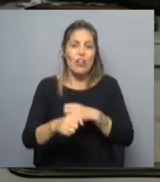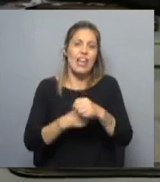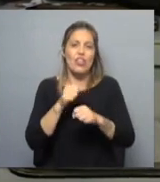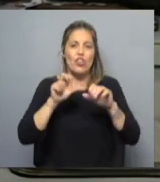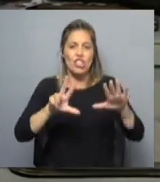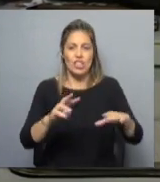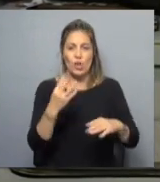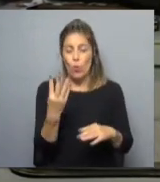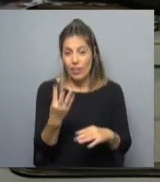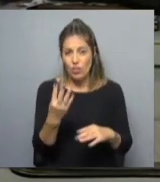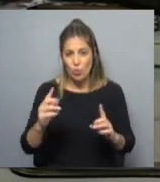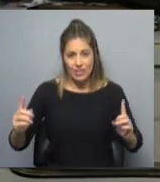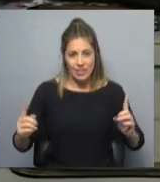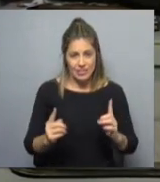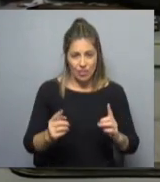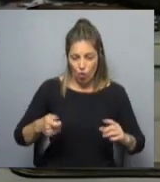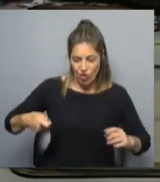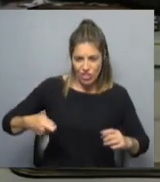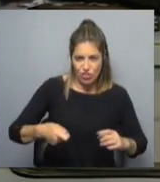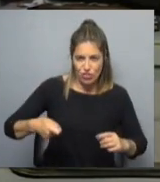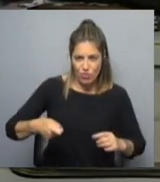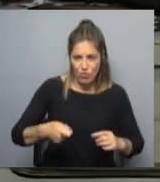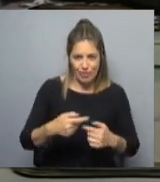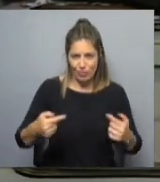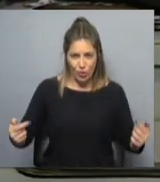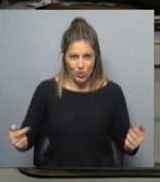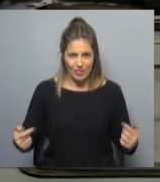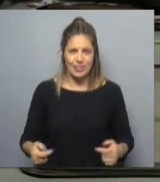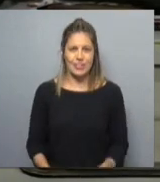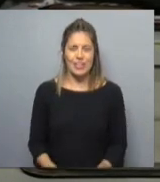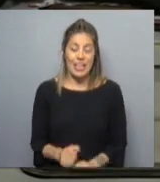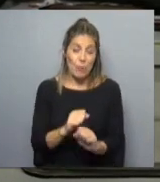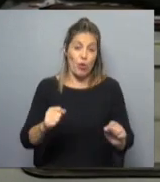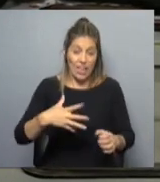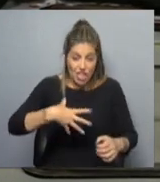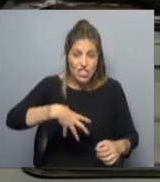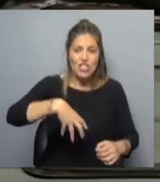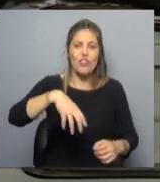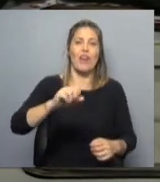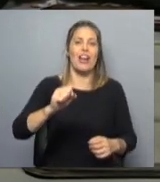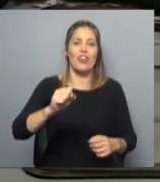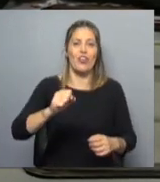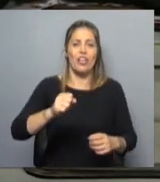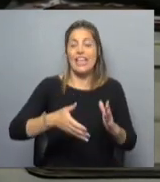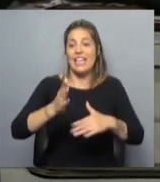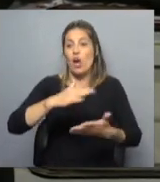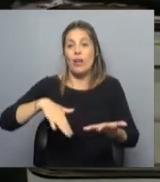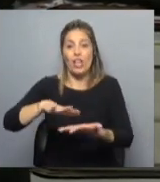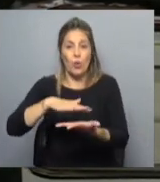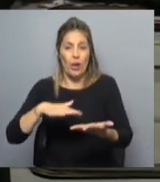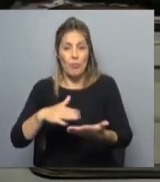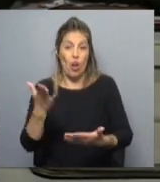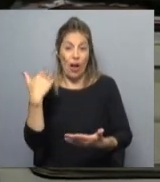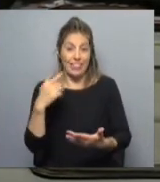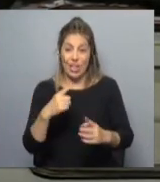84, ¿no? Un sintetizador con enchufe, etcétera, ¿no? Que lo podías mover y que podías ir a cualquier parte con eso, pero eso